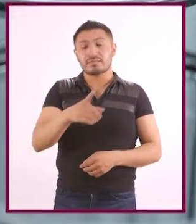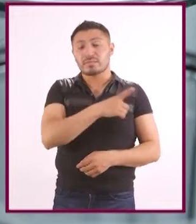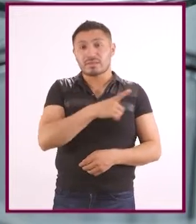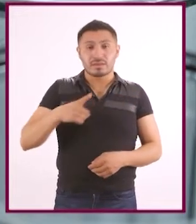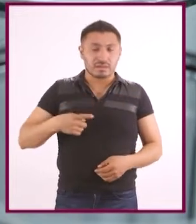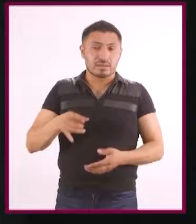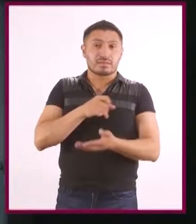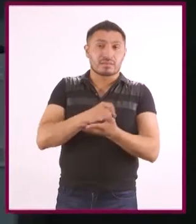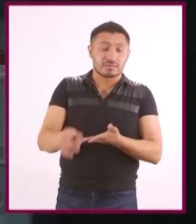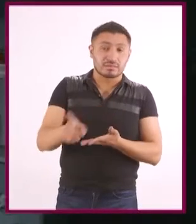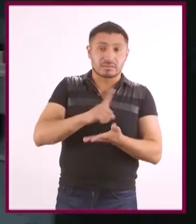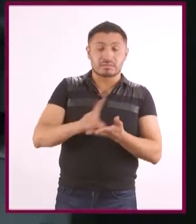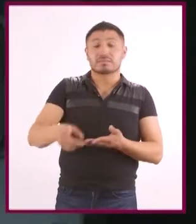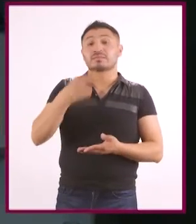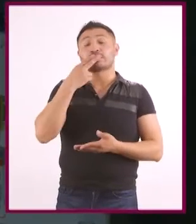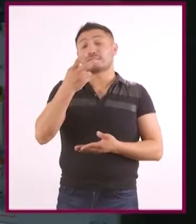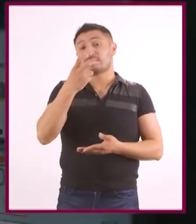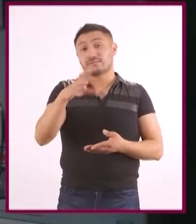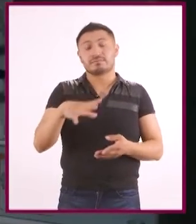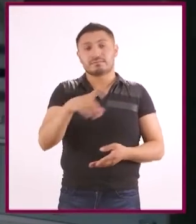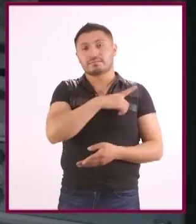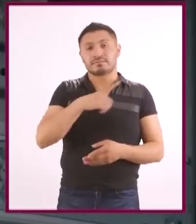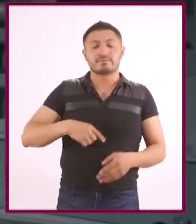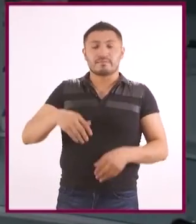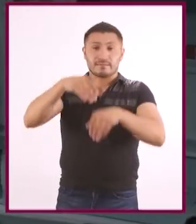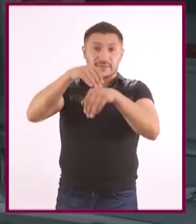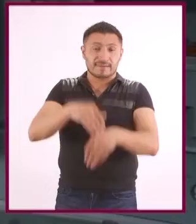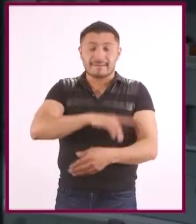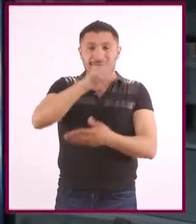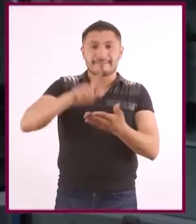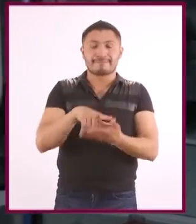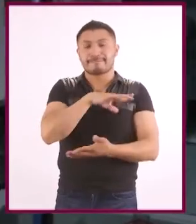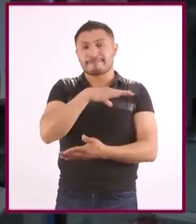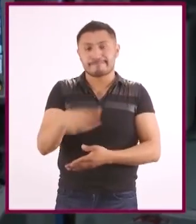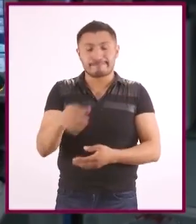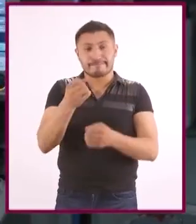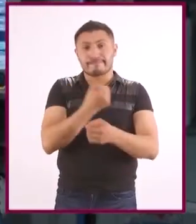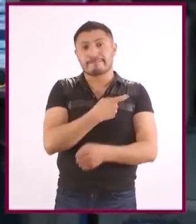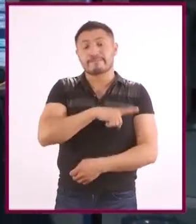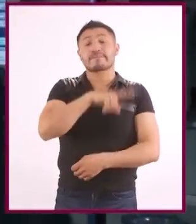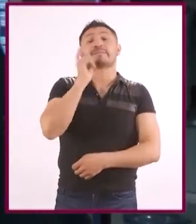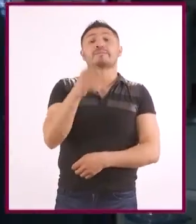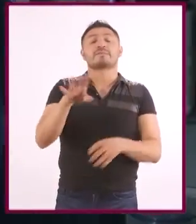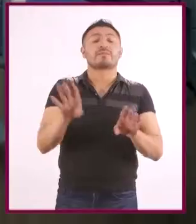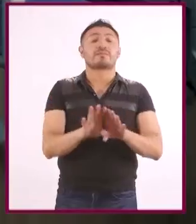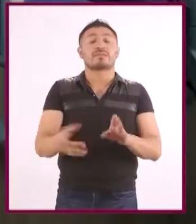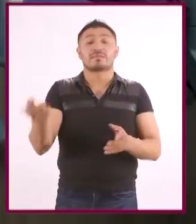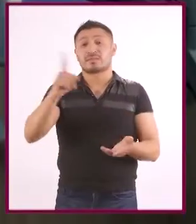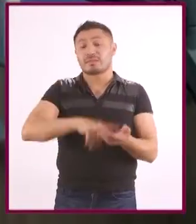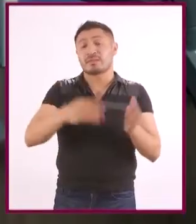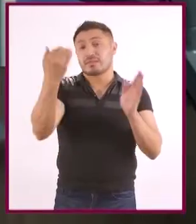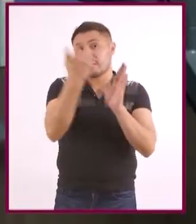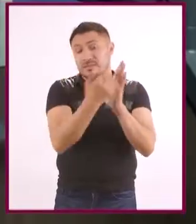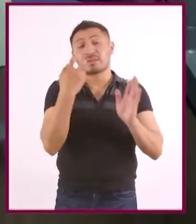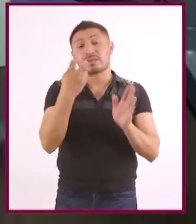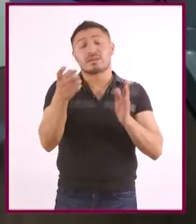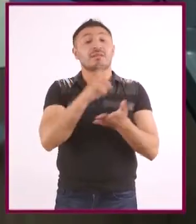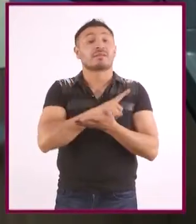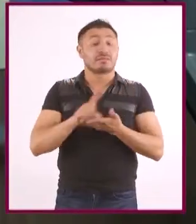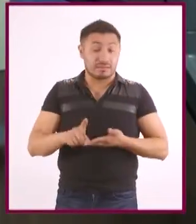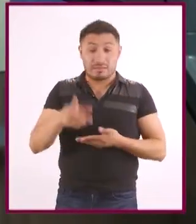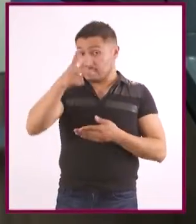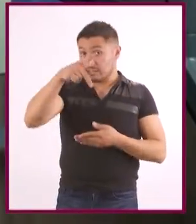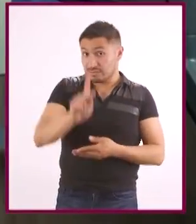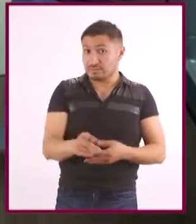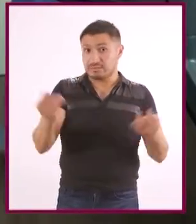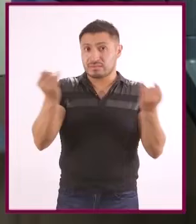actuar conforme a las limitantes establecidas por la Ley General de Salud, que es donde se encuentra estipulado este derecho,